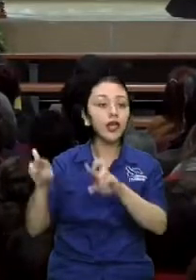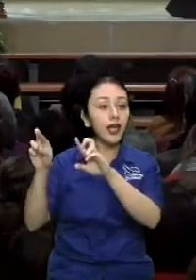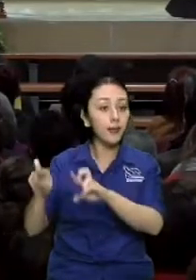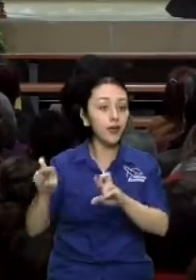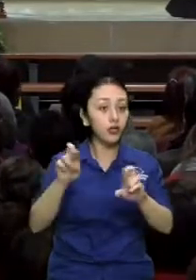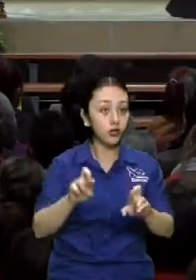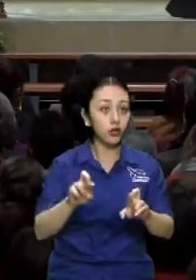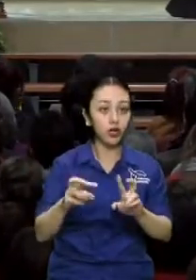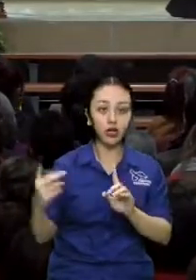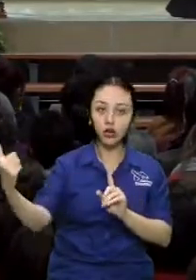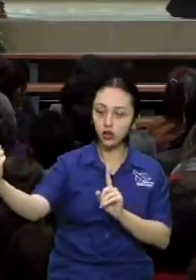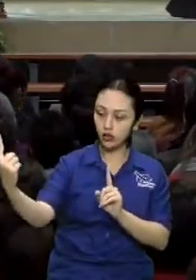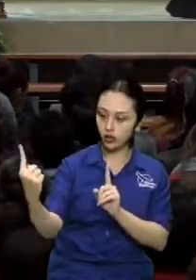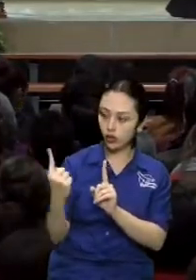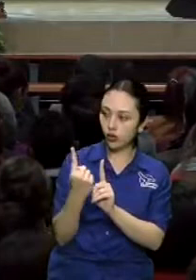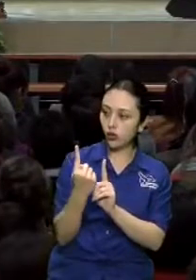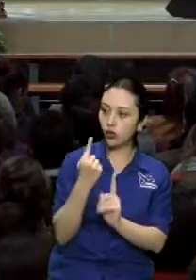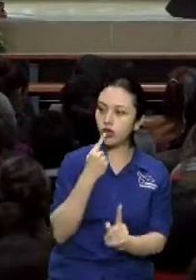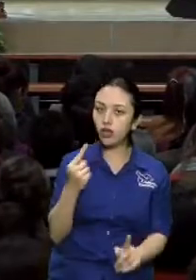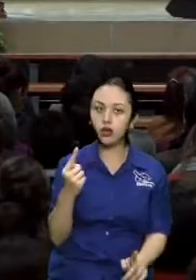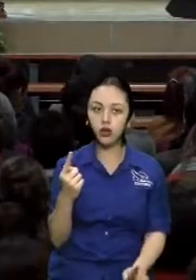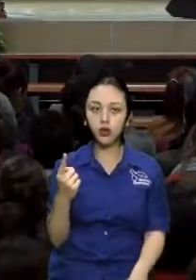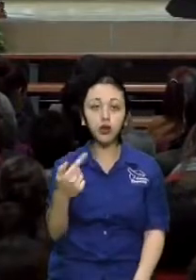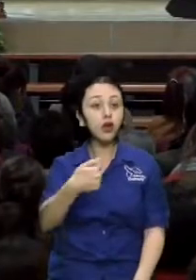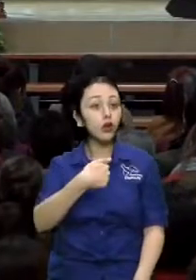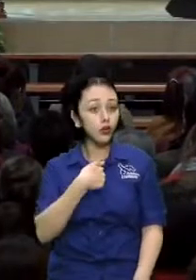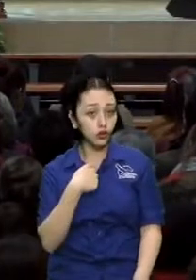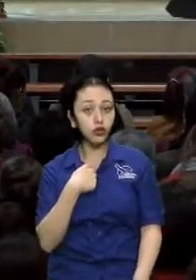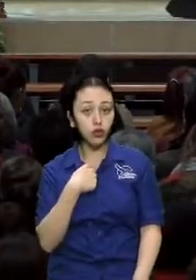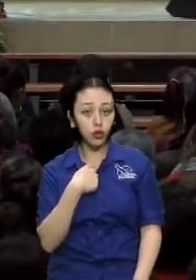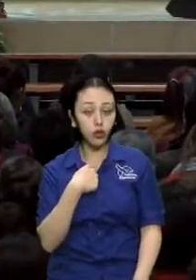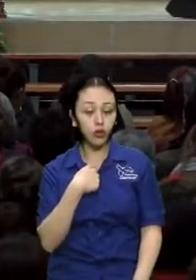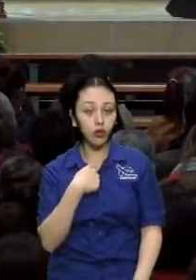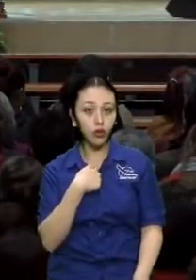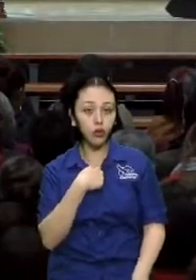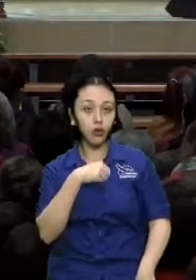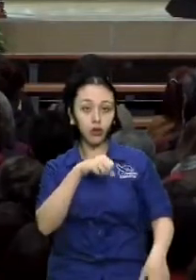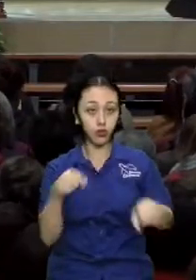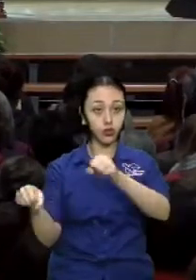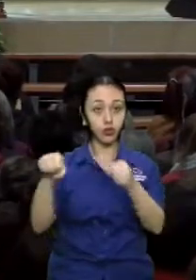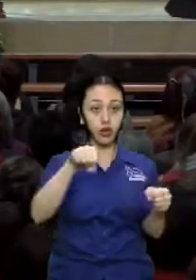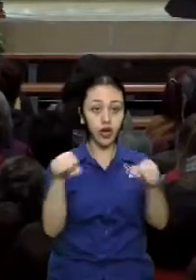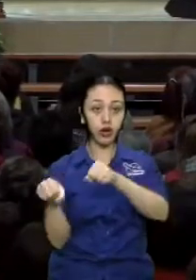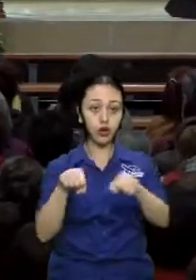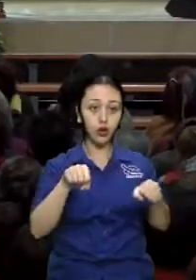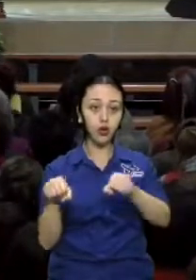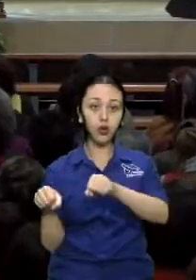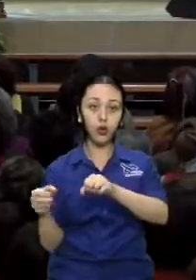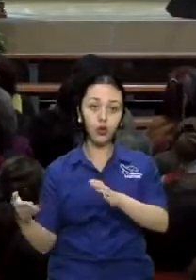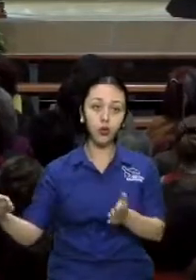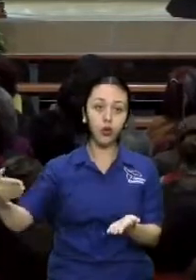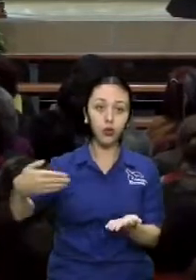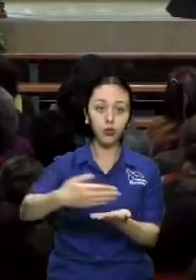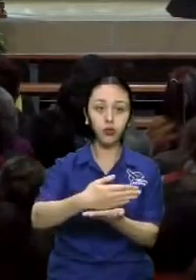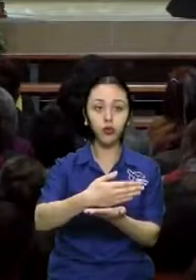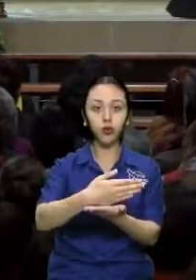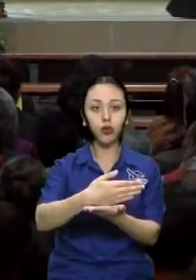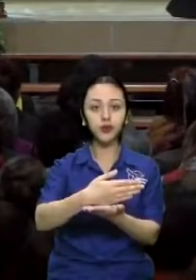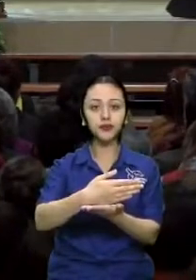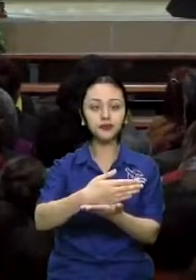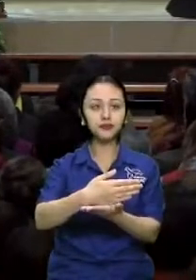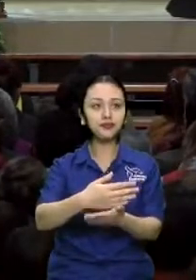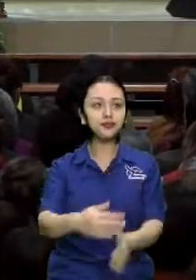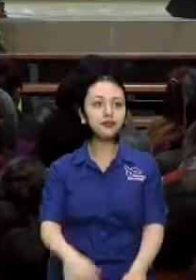carro, denme las llaves. Yo todavía algo desconfiado, ¿eh? Acostumbrado a que le cuido su carro,